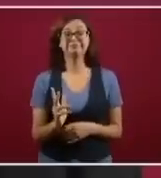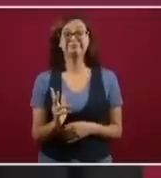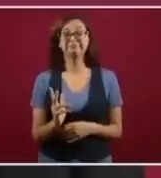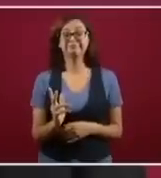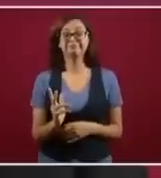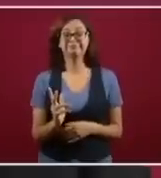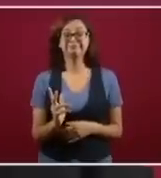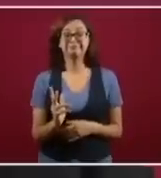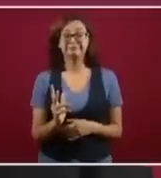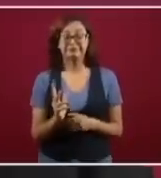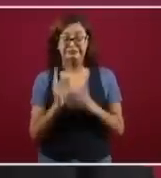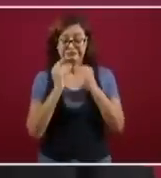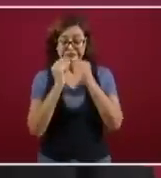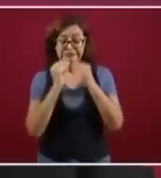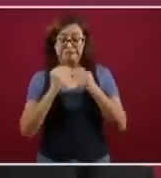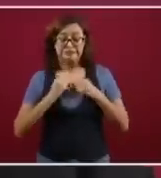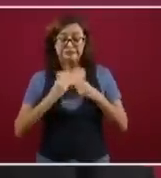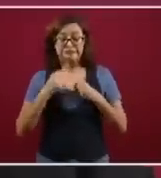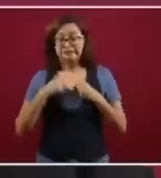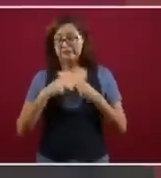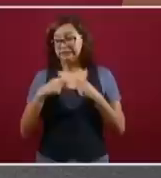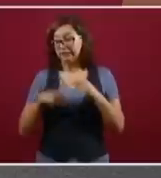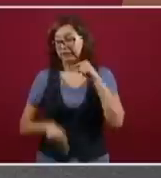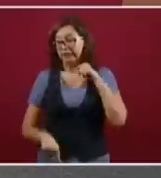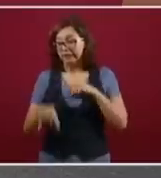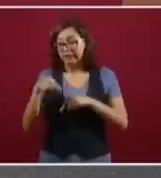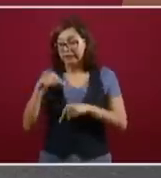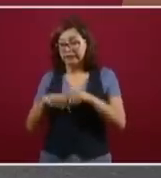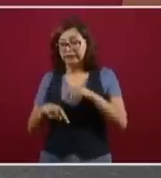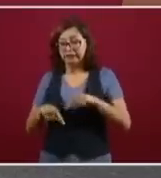nos echáramos para atrás.